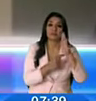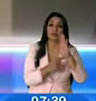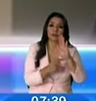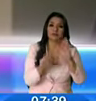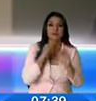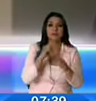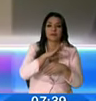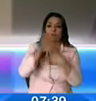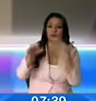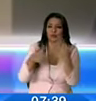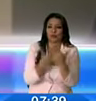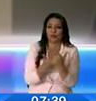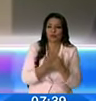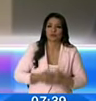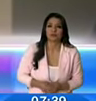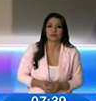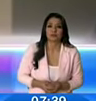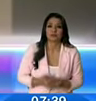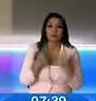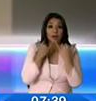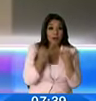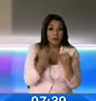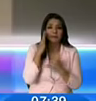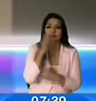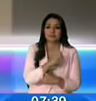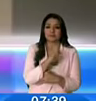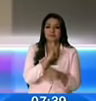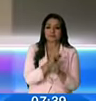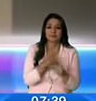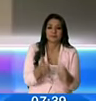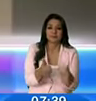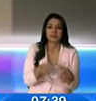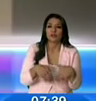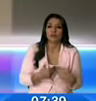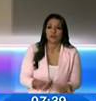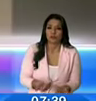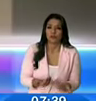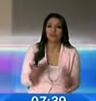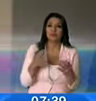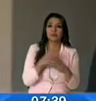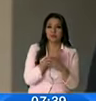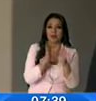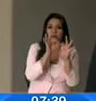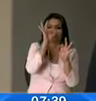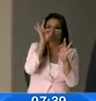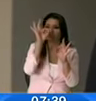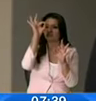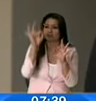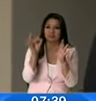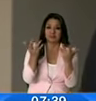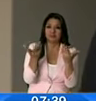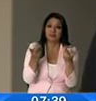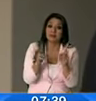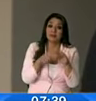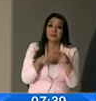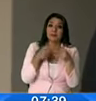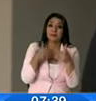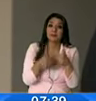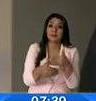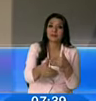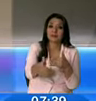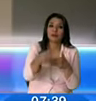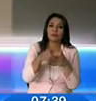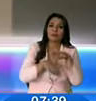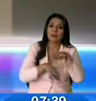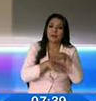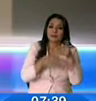todos. Y yo creo que tenemos que verlo así. Como un balance, pero también un punto de partida, una línea base